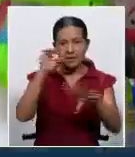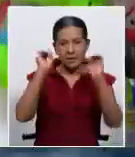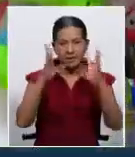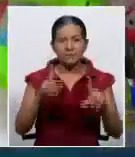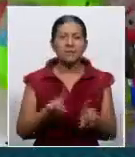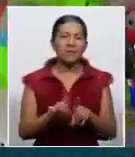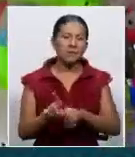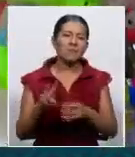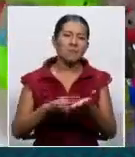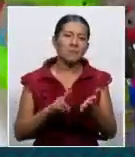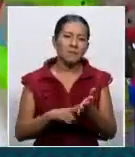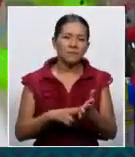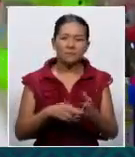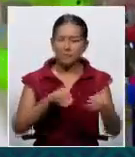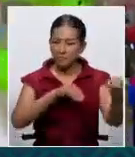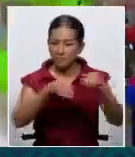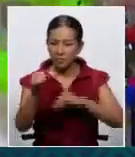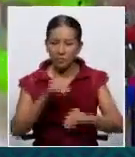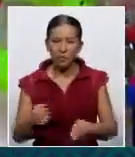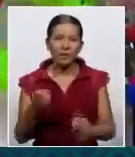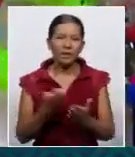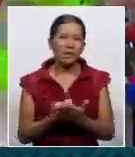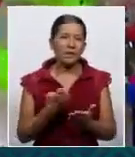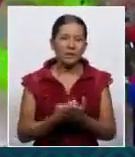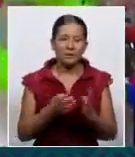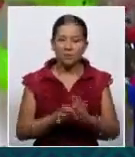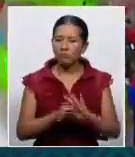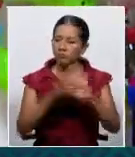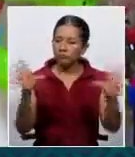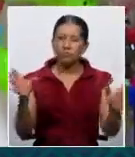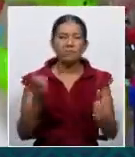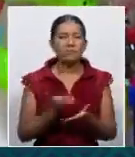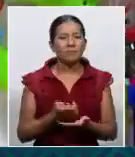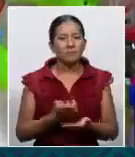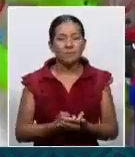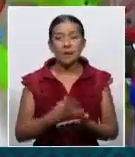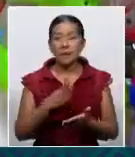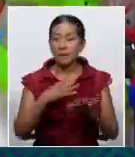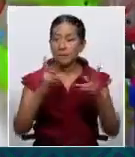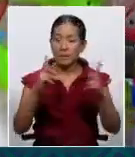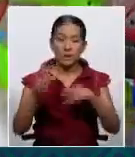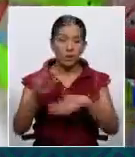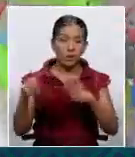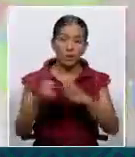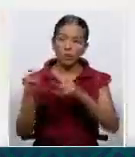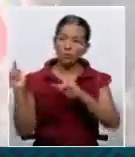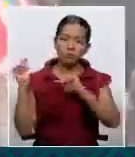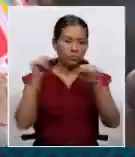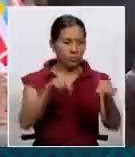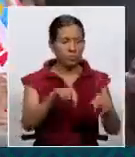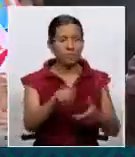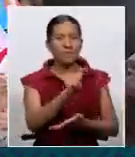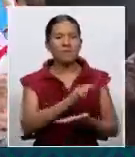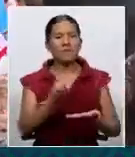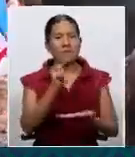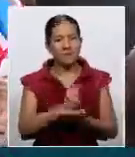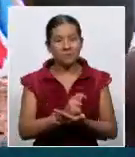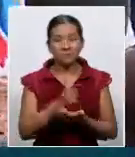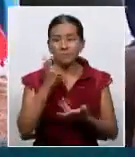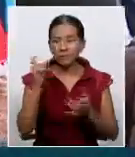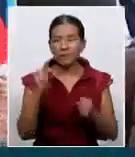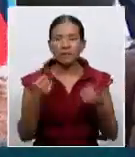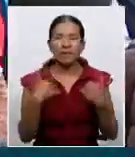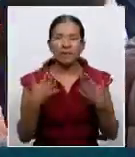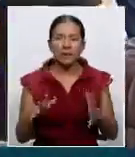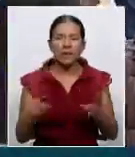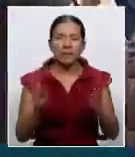crecimiento económico y reactivación económica por la llegada de diferentes comerciantes a la ciudad de Trinidad. Tenemos pañoletas,